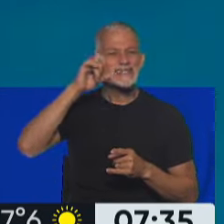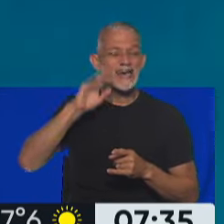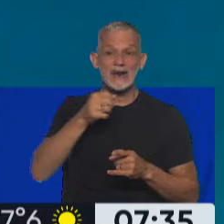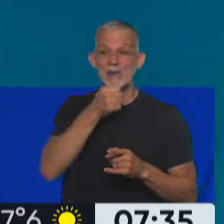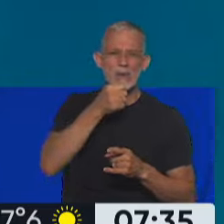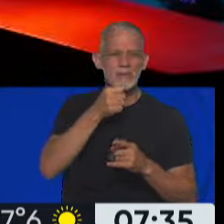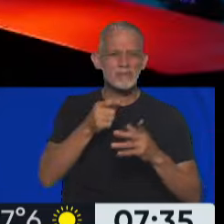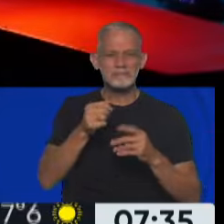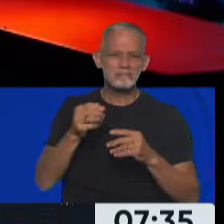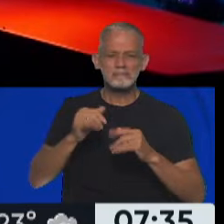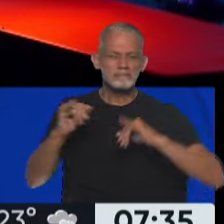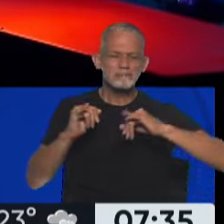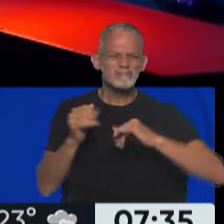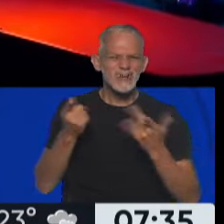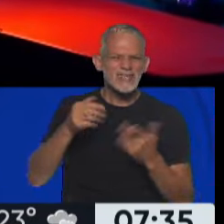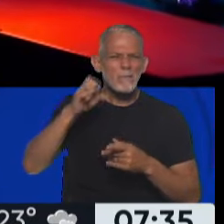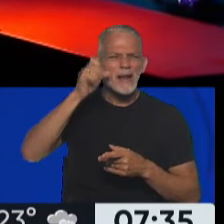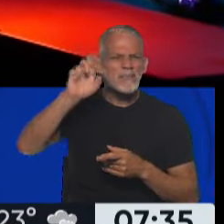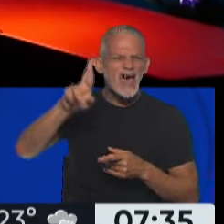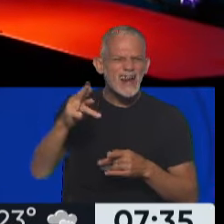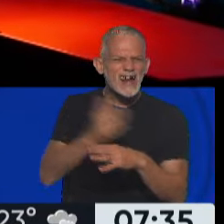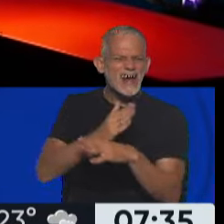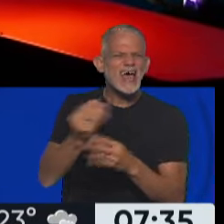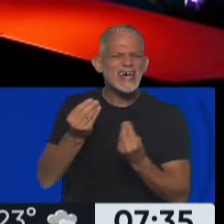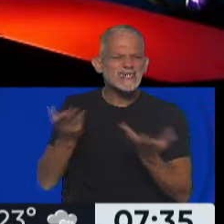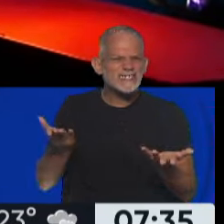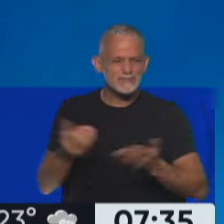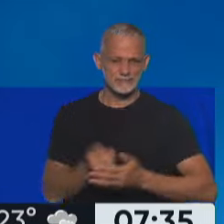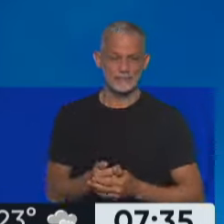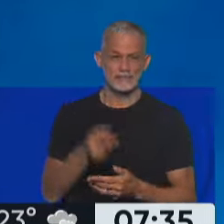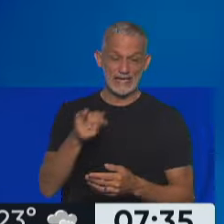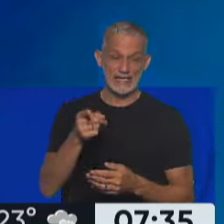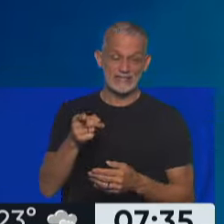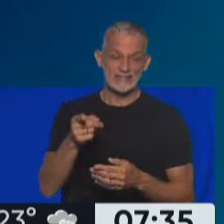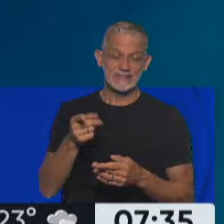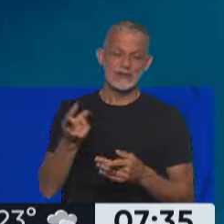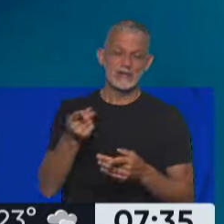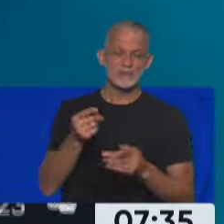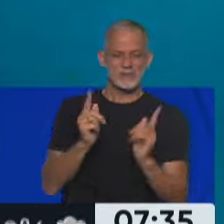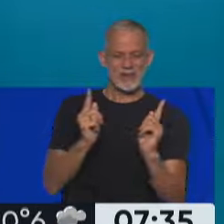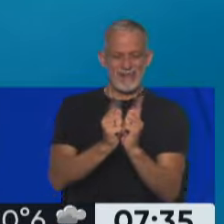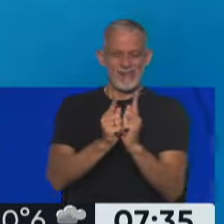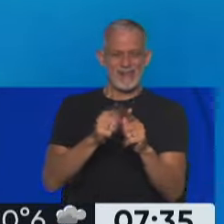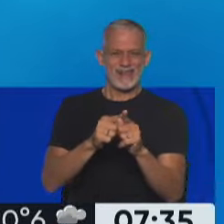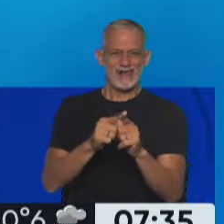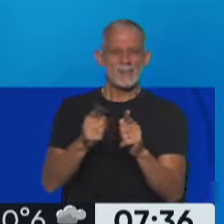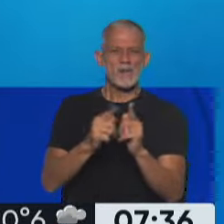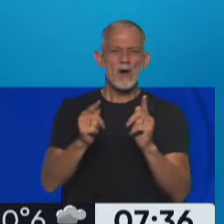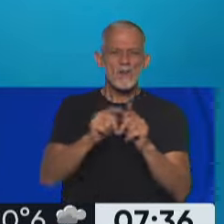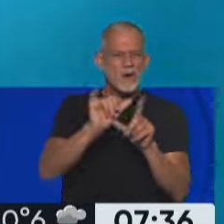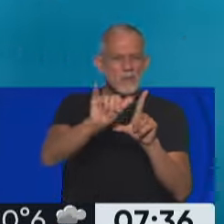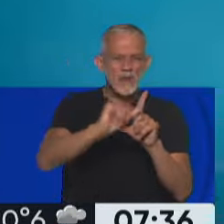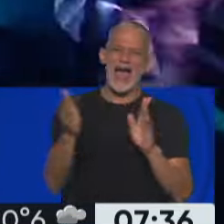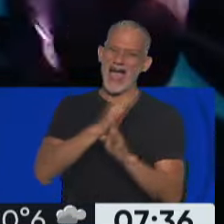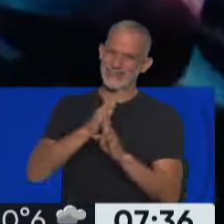Premiere. Pregúntame, ¿qué es la Premiere? Te iba a preguntar ahora qué es la Premiere. Justamente, es, ¿qué es? Es un segmento que se hace por streaming antes de